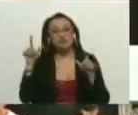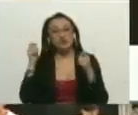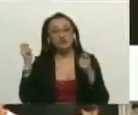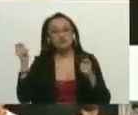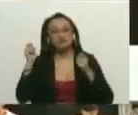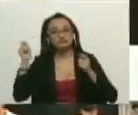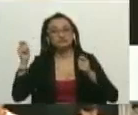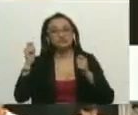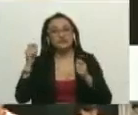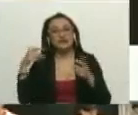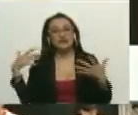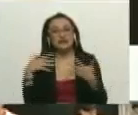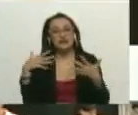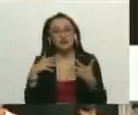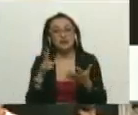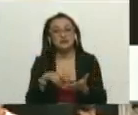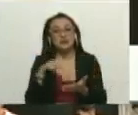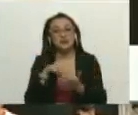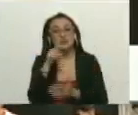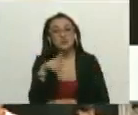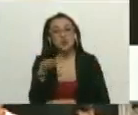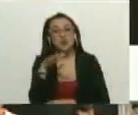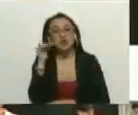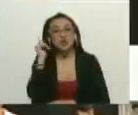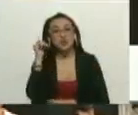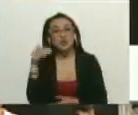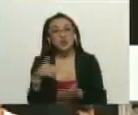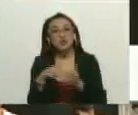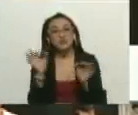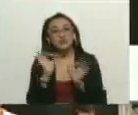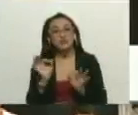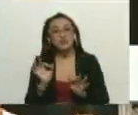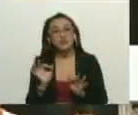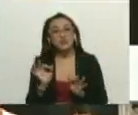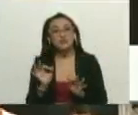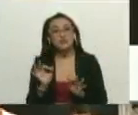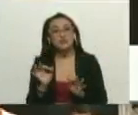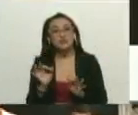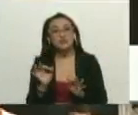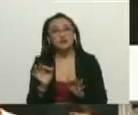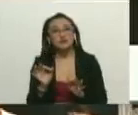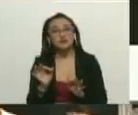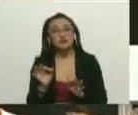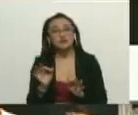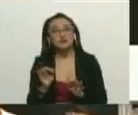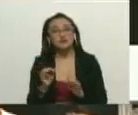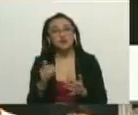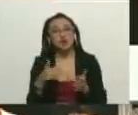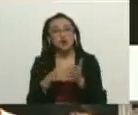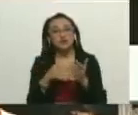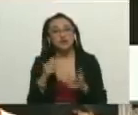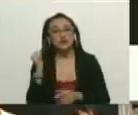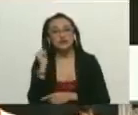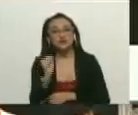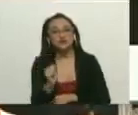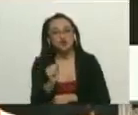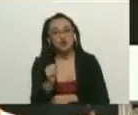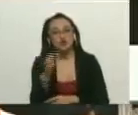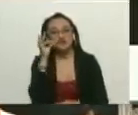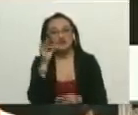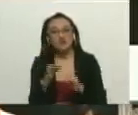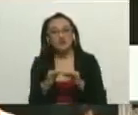guerrilleras y se alzó el pueblo de Yaracuy contra el modelo del pontufejismo, contra la traición de la